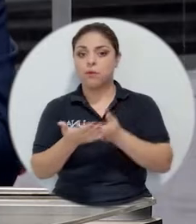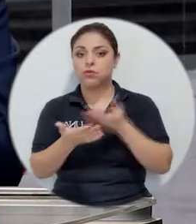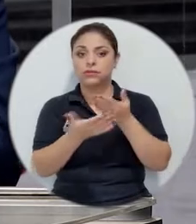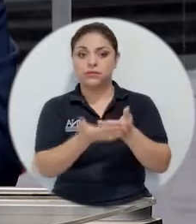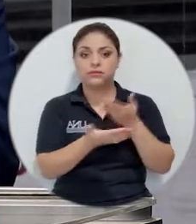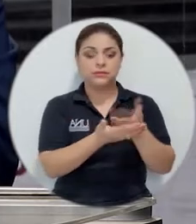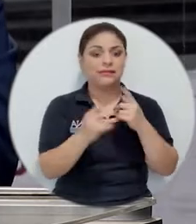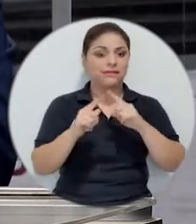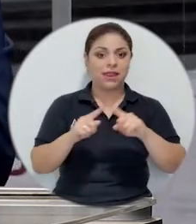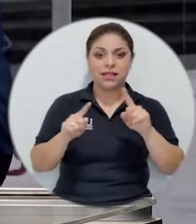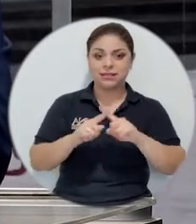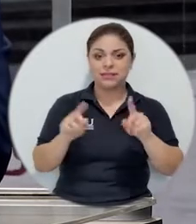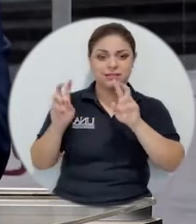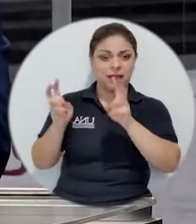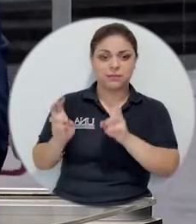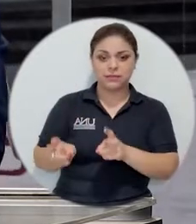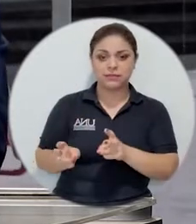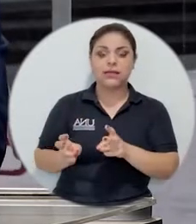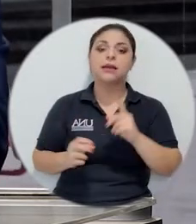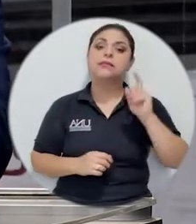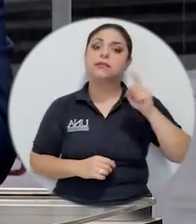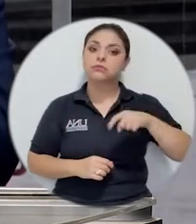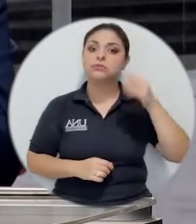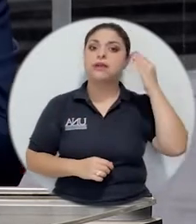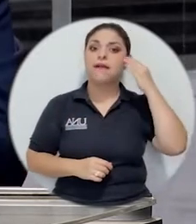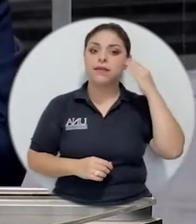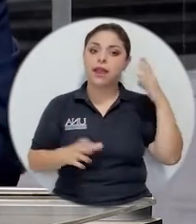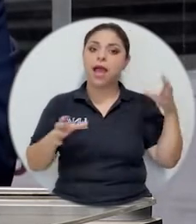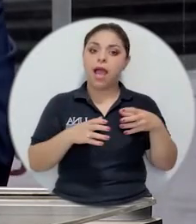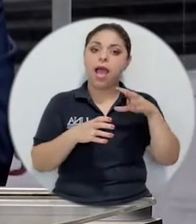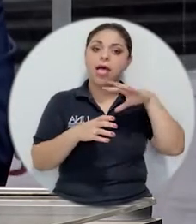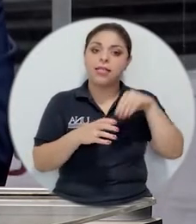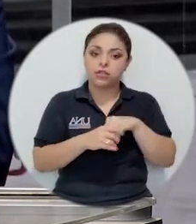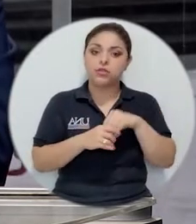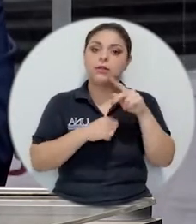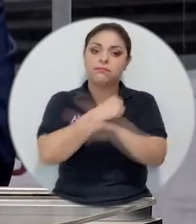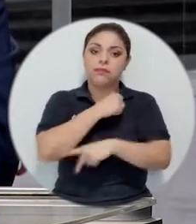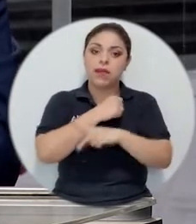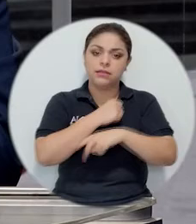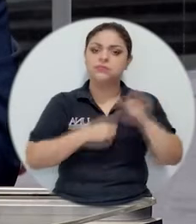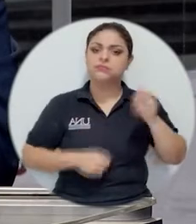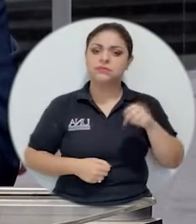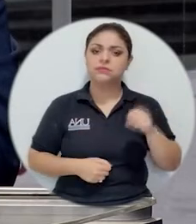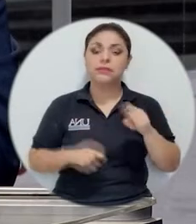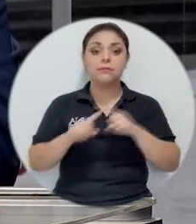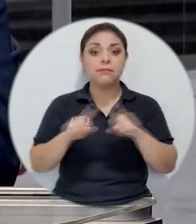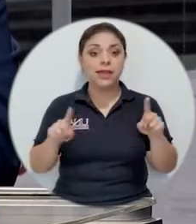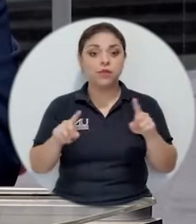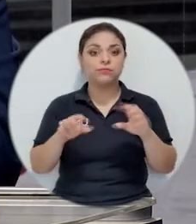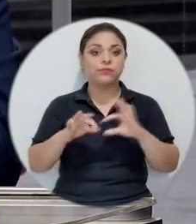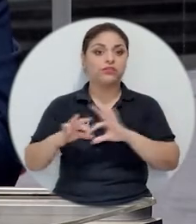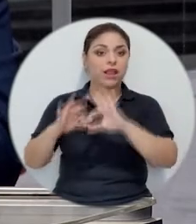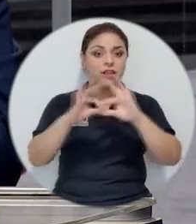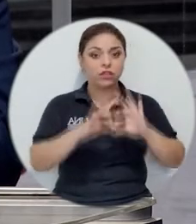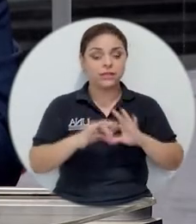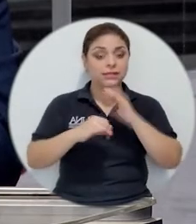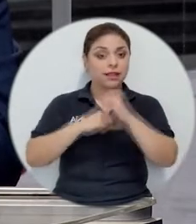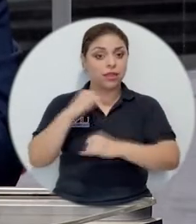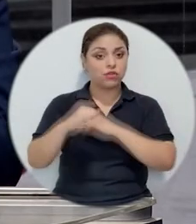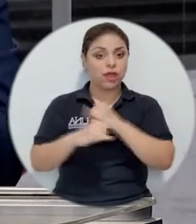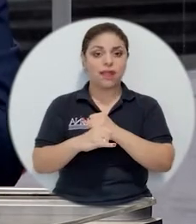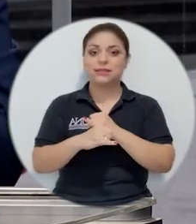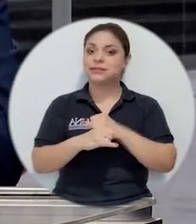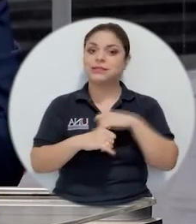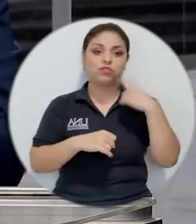múltiples aristas. Uno puede enfocarse en analizar la seguridad interna dentro del país, pero nosotros en las relaciones internacionales solemos